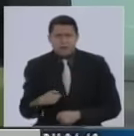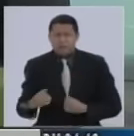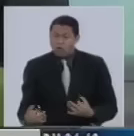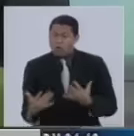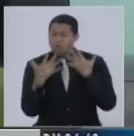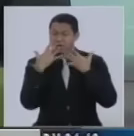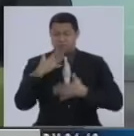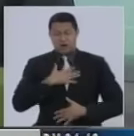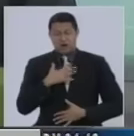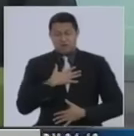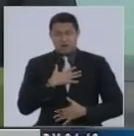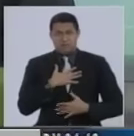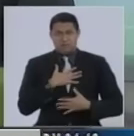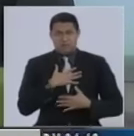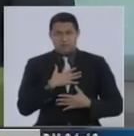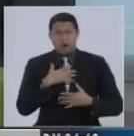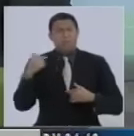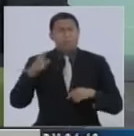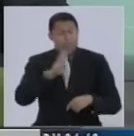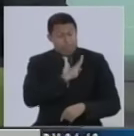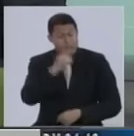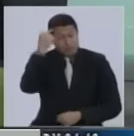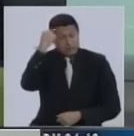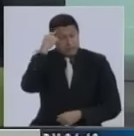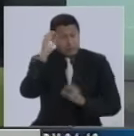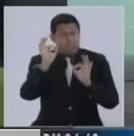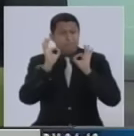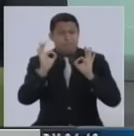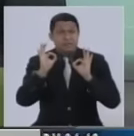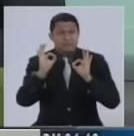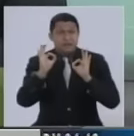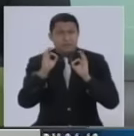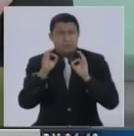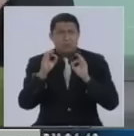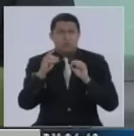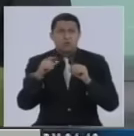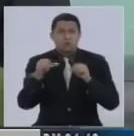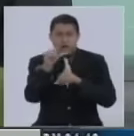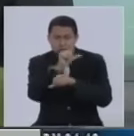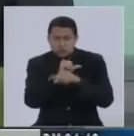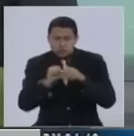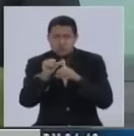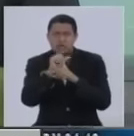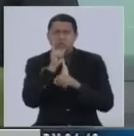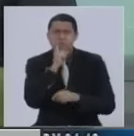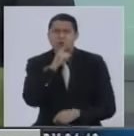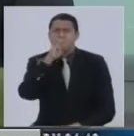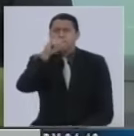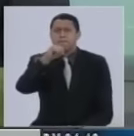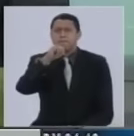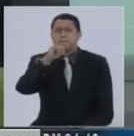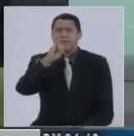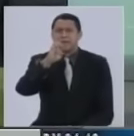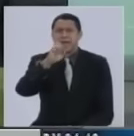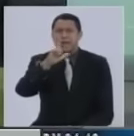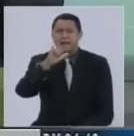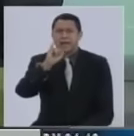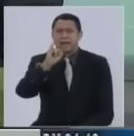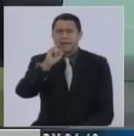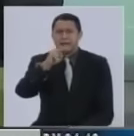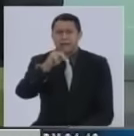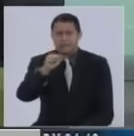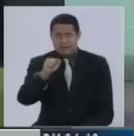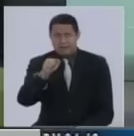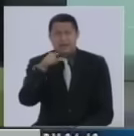entran al cuerpo Atacan al propio cerebro específicamente a a una sustancia en el cerebro que se llama mielina y es del